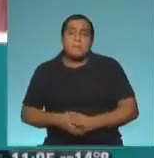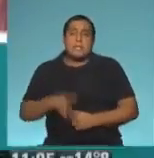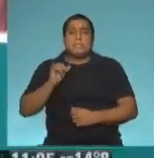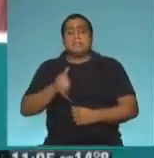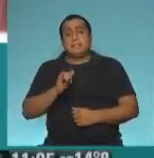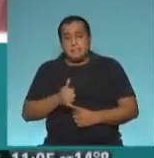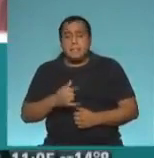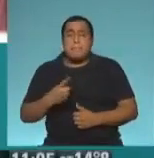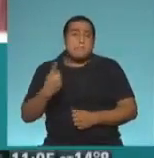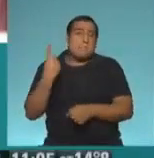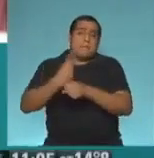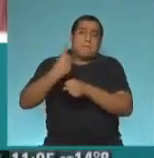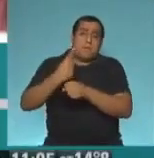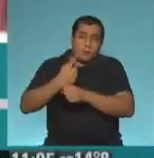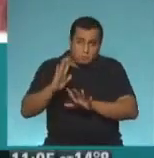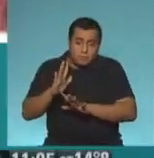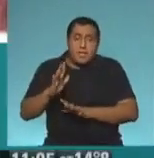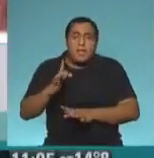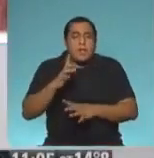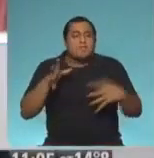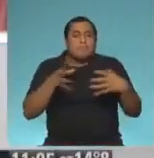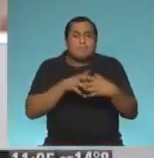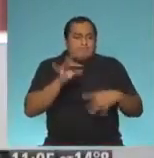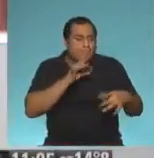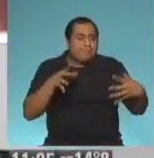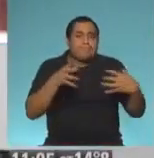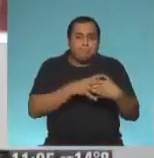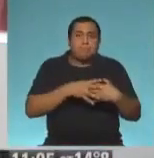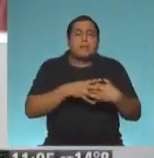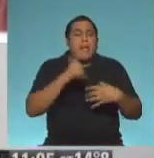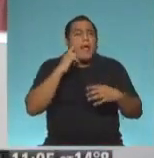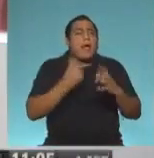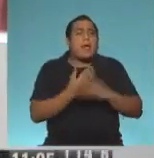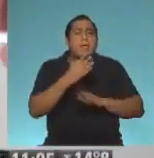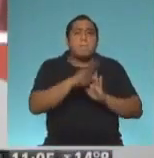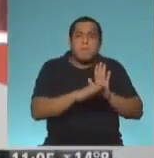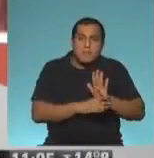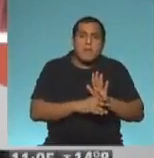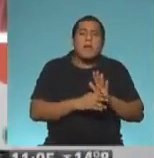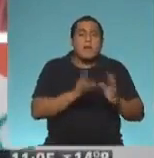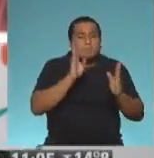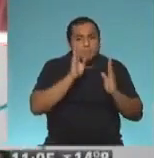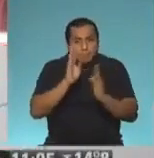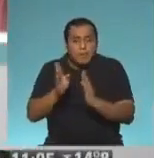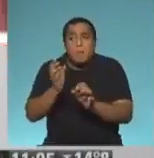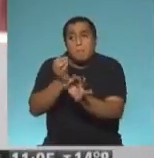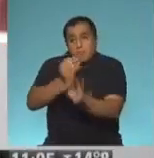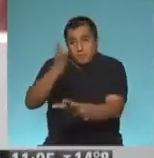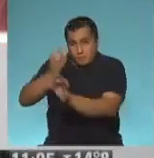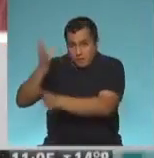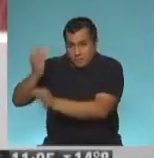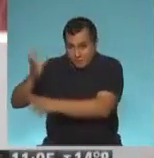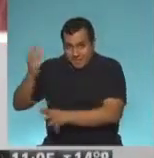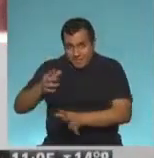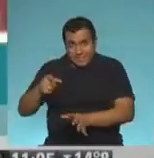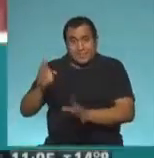mira, en primer lugar, lo que hicimos con la red fue un protocolo para la atención, no de los profesionales que ya atendían a los